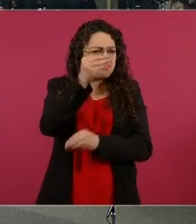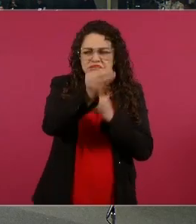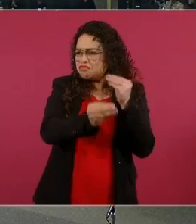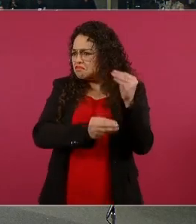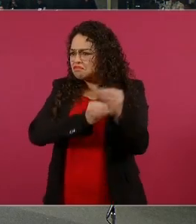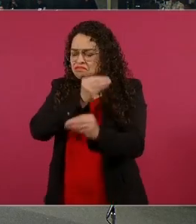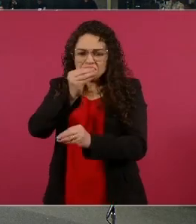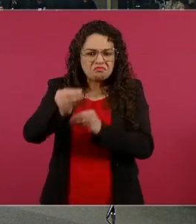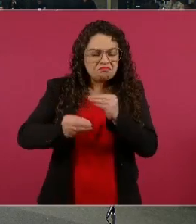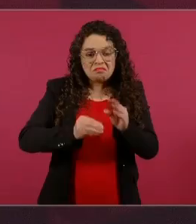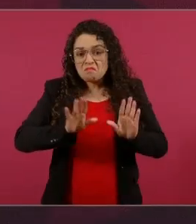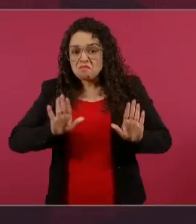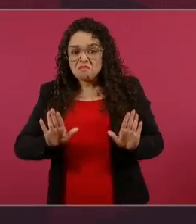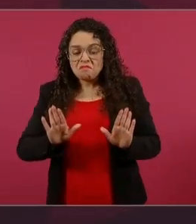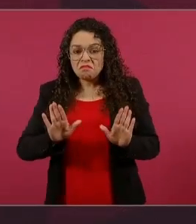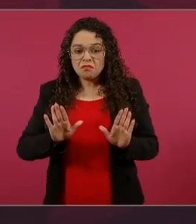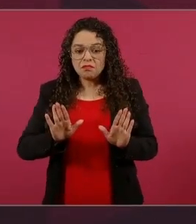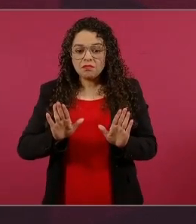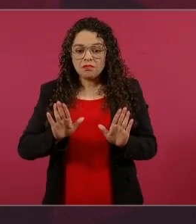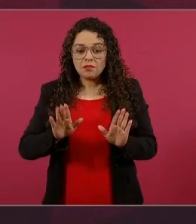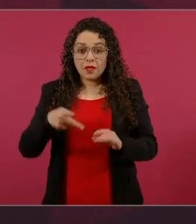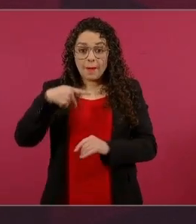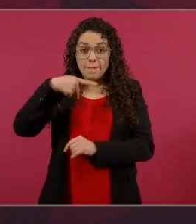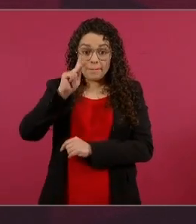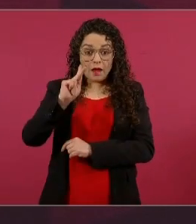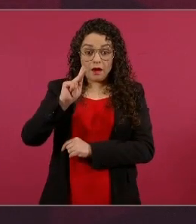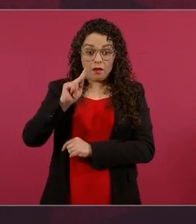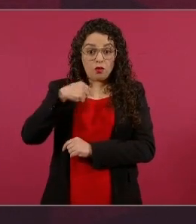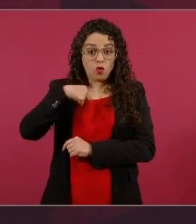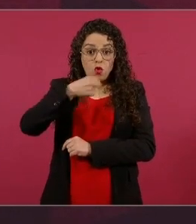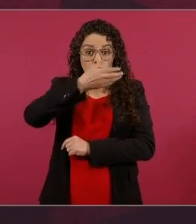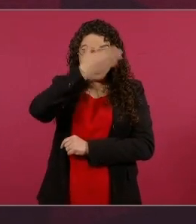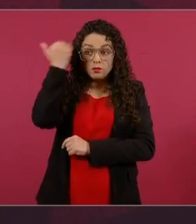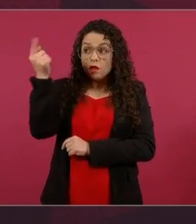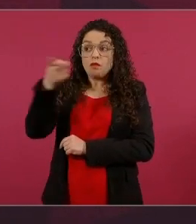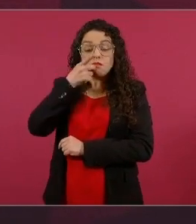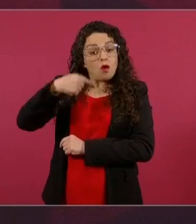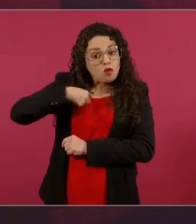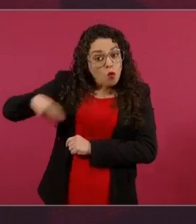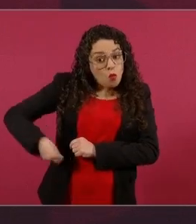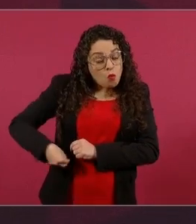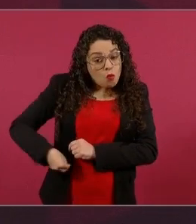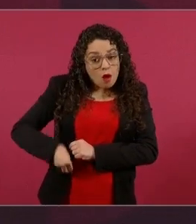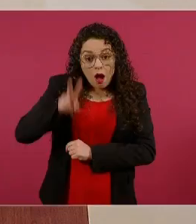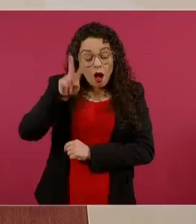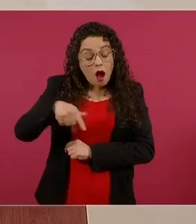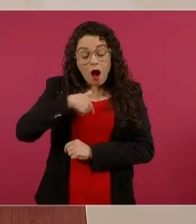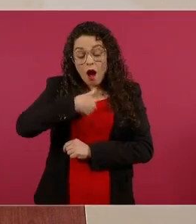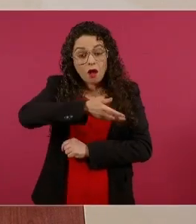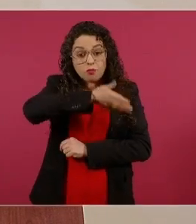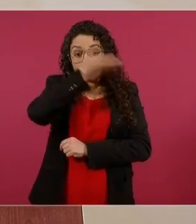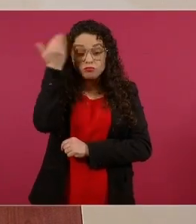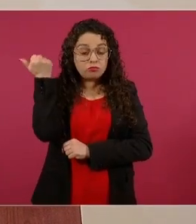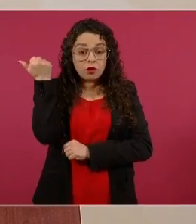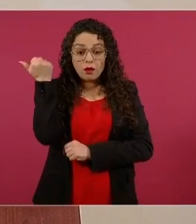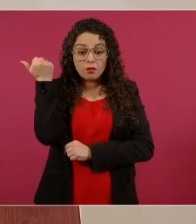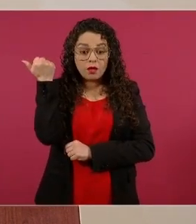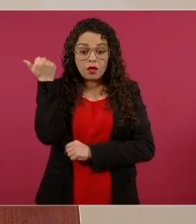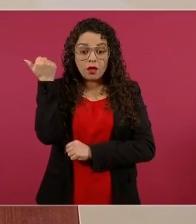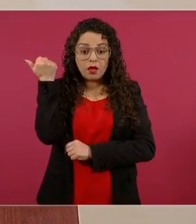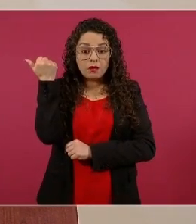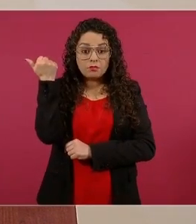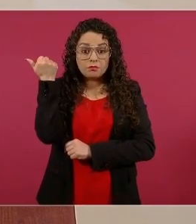discusión pero no sabía yo que me culpaba a mí si es que ahora